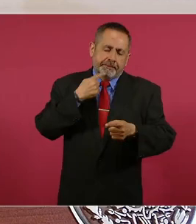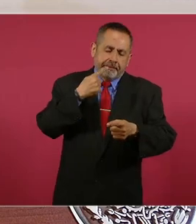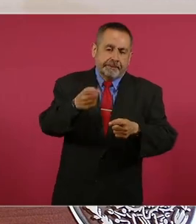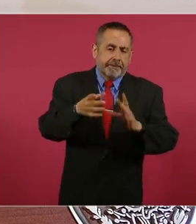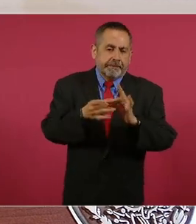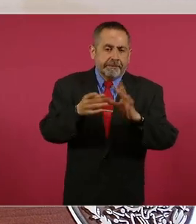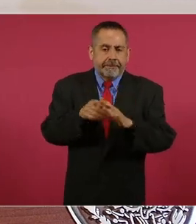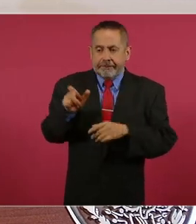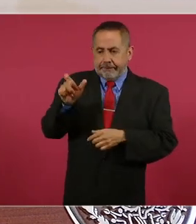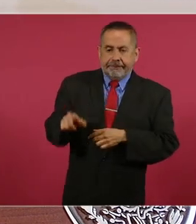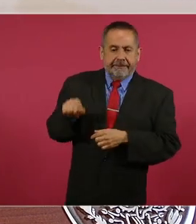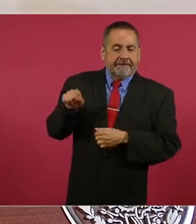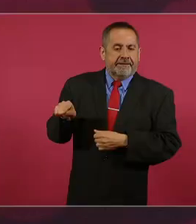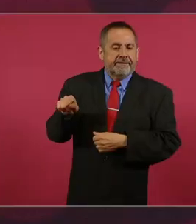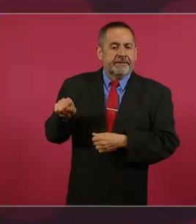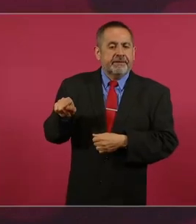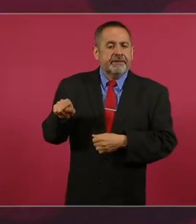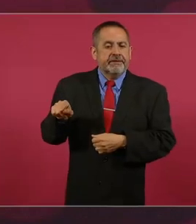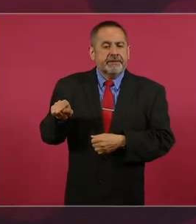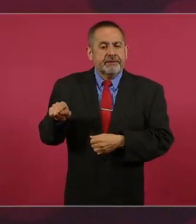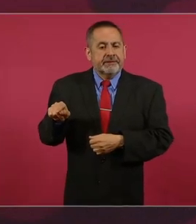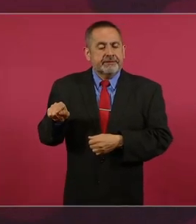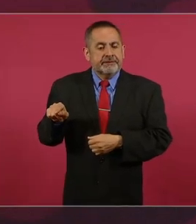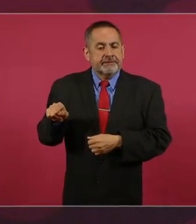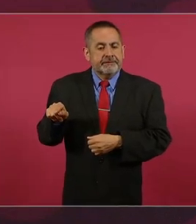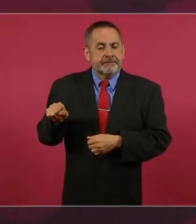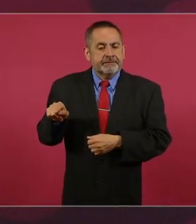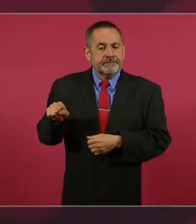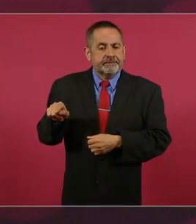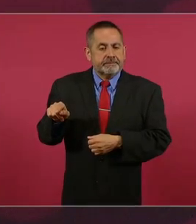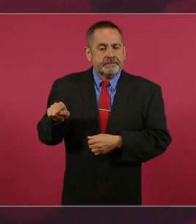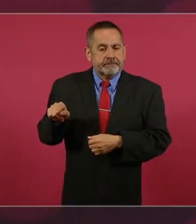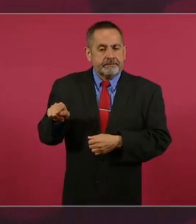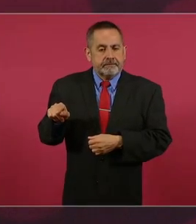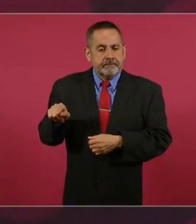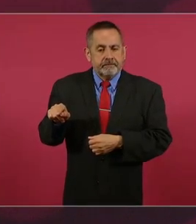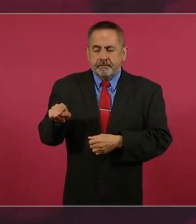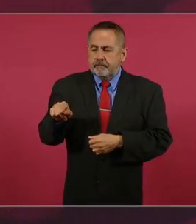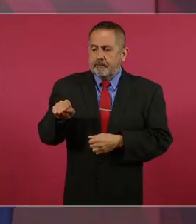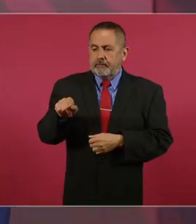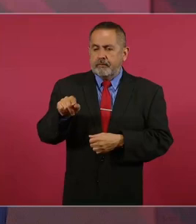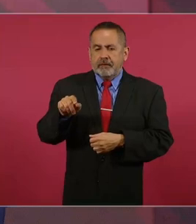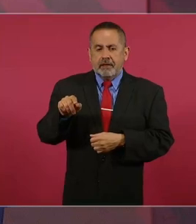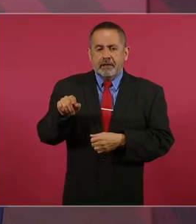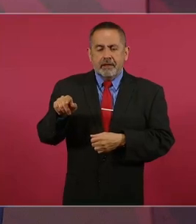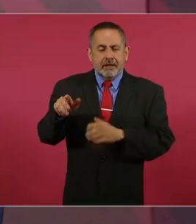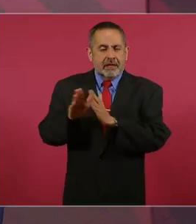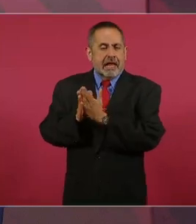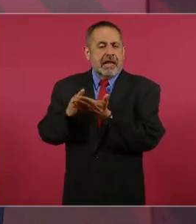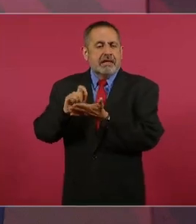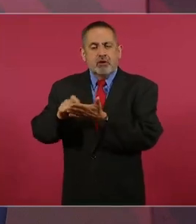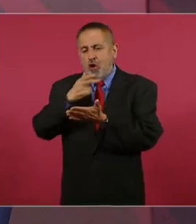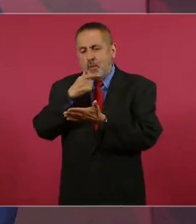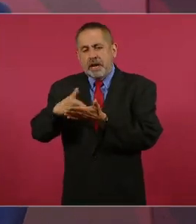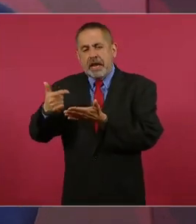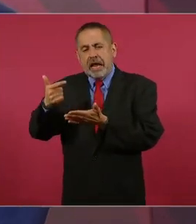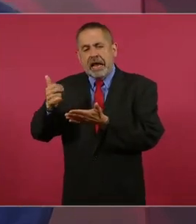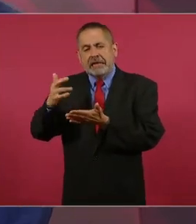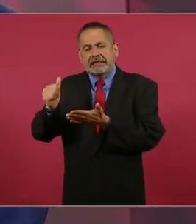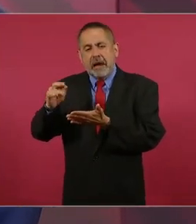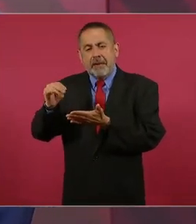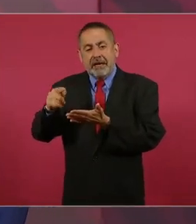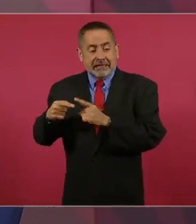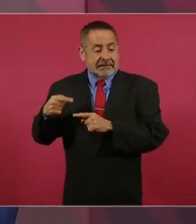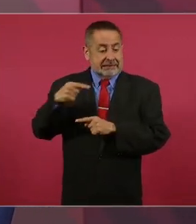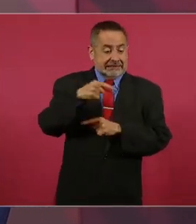el personaje de el Gabo de Gabriel García Márquez para 100 años de